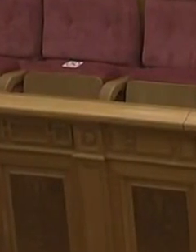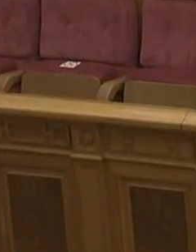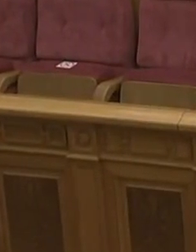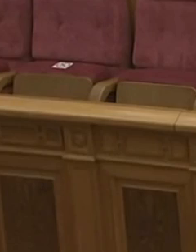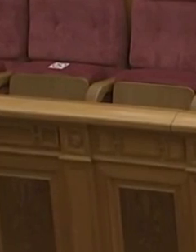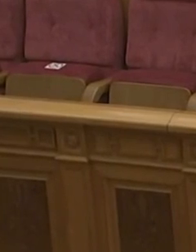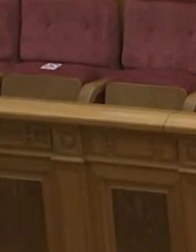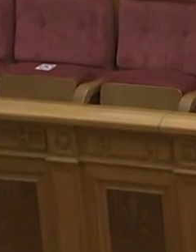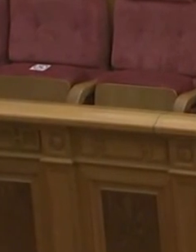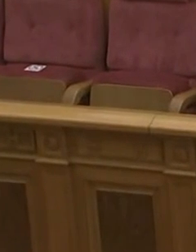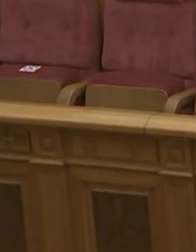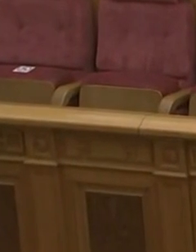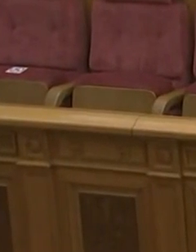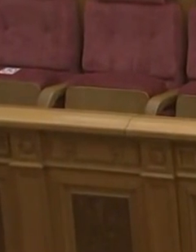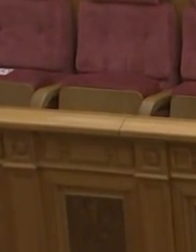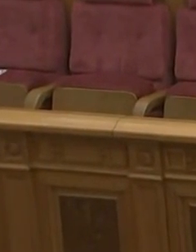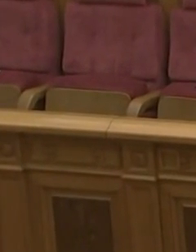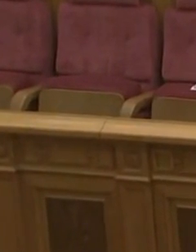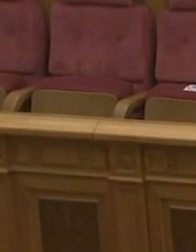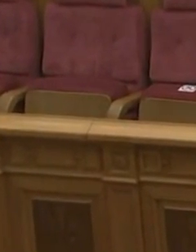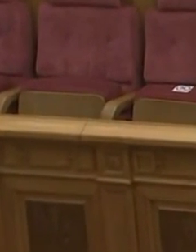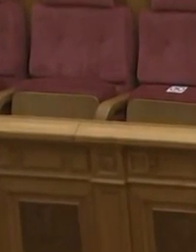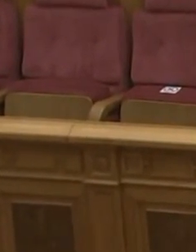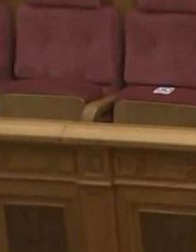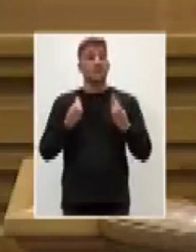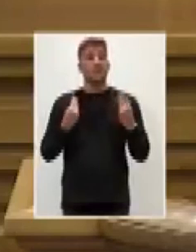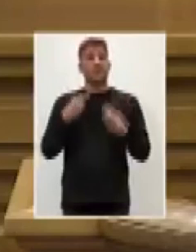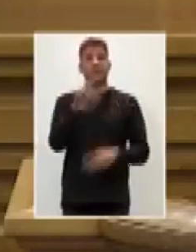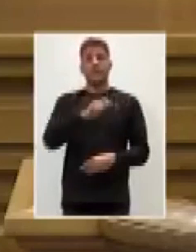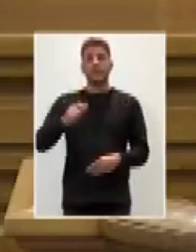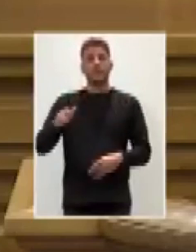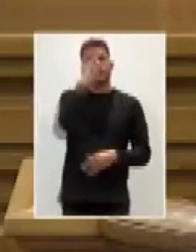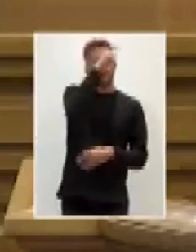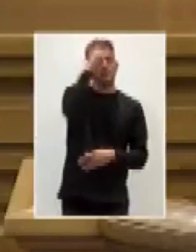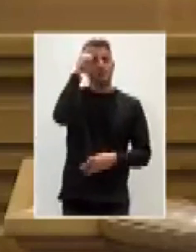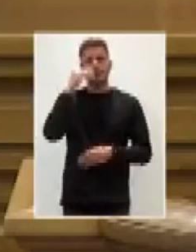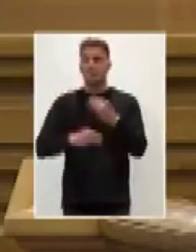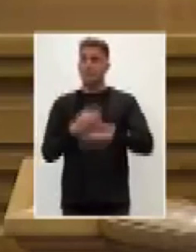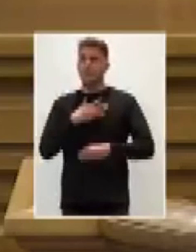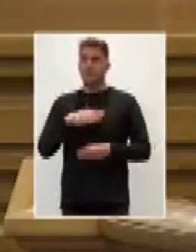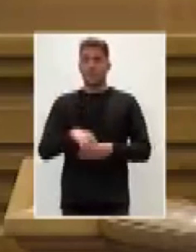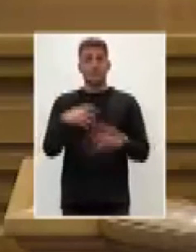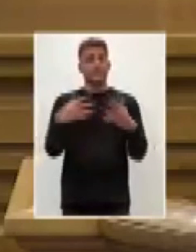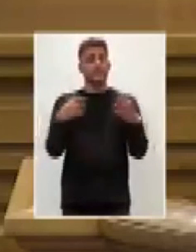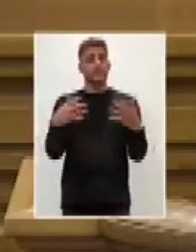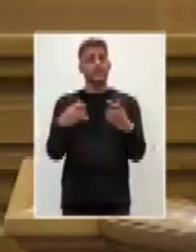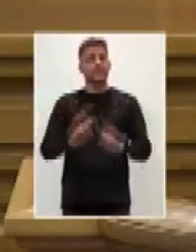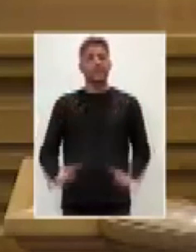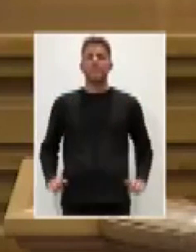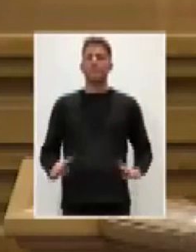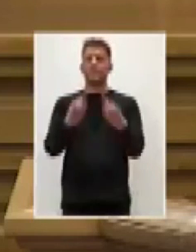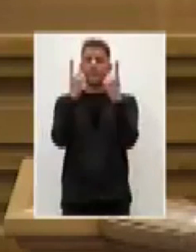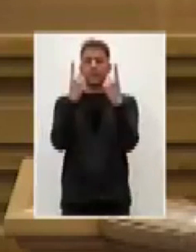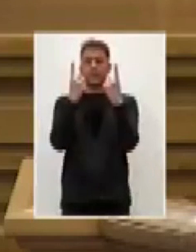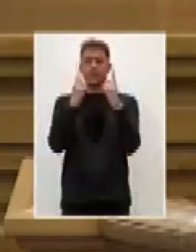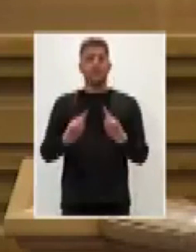todas las circunstancias necesarias para desarrollar la vida de las personas en nuestros pueblos. Se trata de un texto pionero. Es la